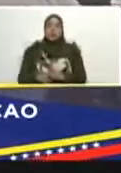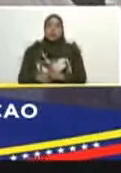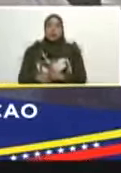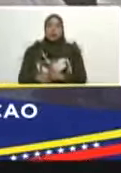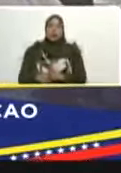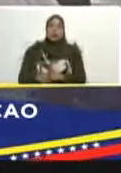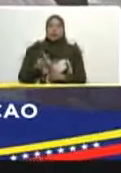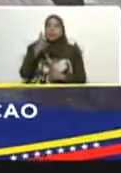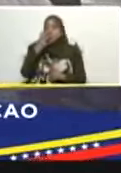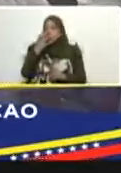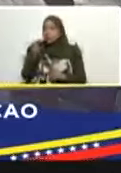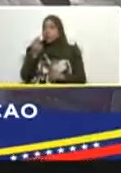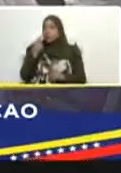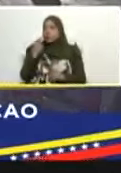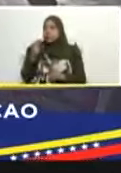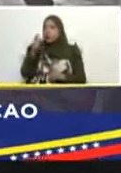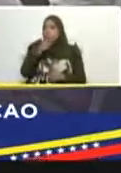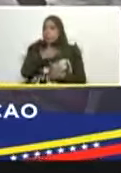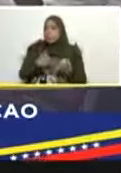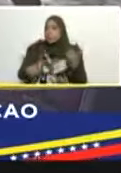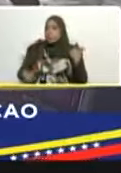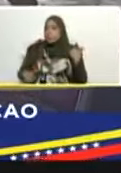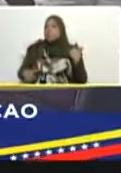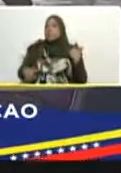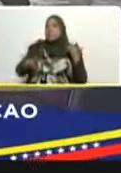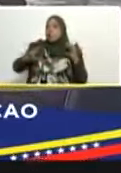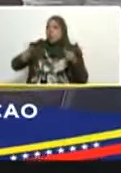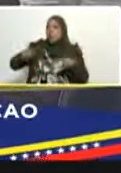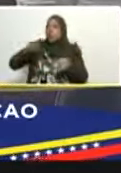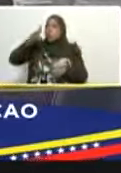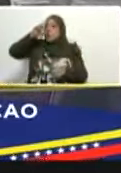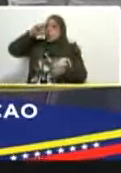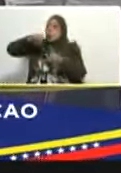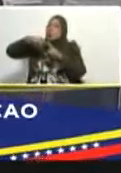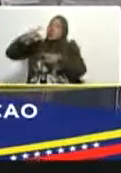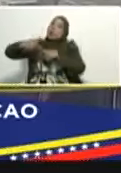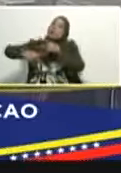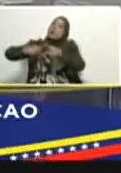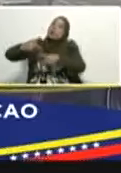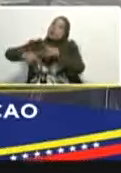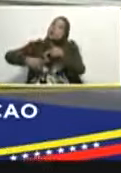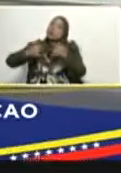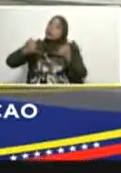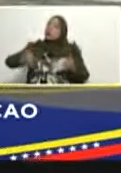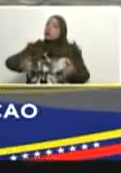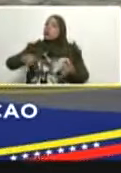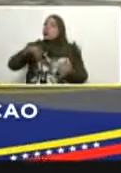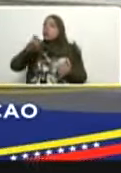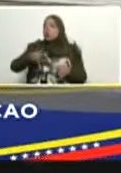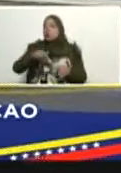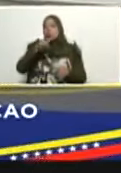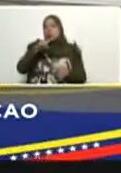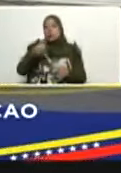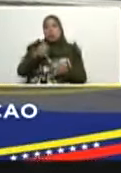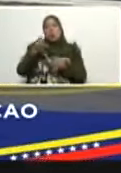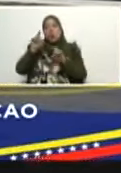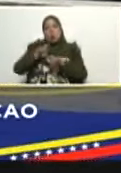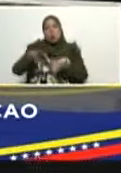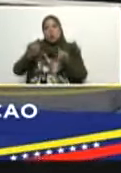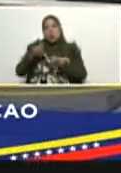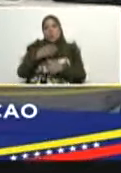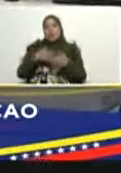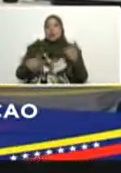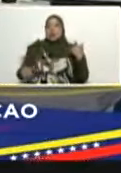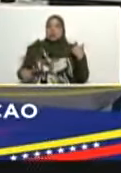señor presidente, que la misión arranca desde el productor, que ellos son a la final los que nos van a enseñar, señor